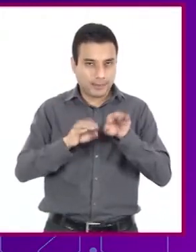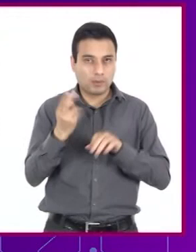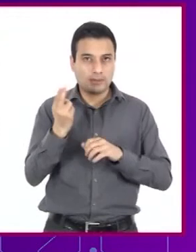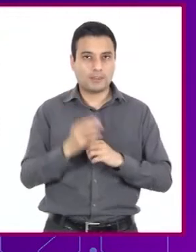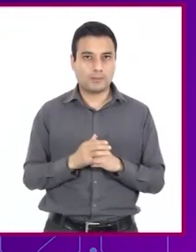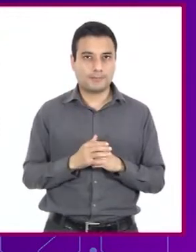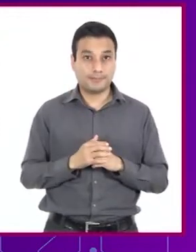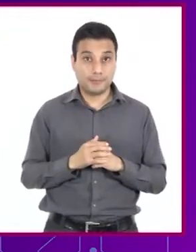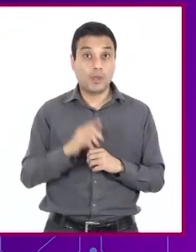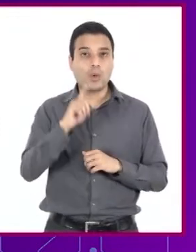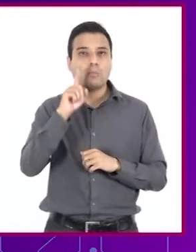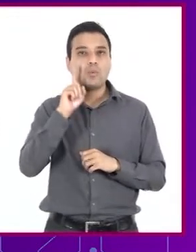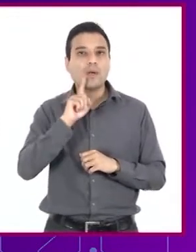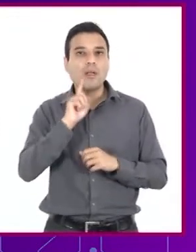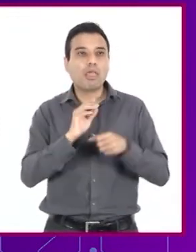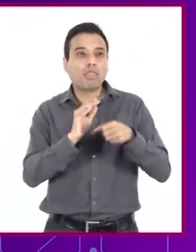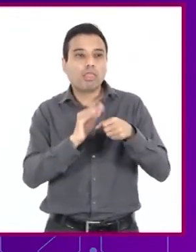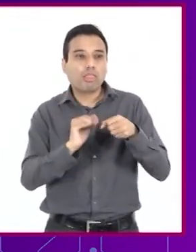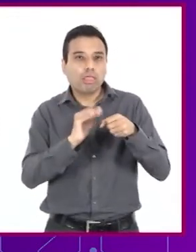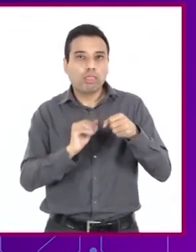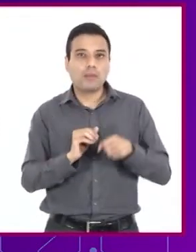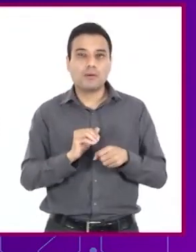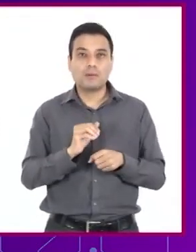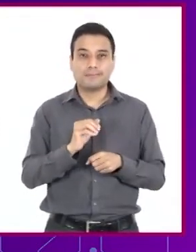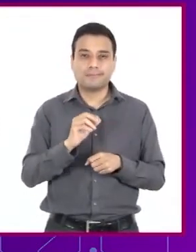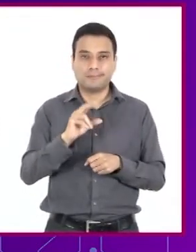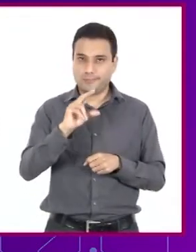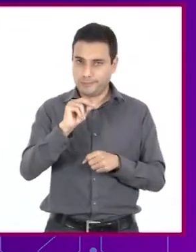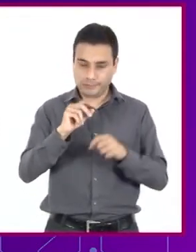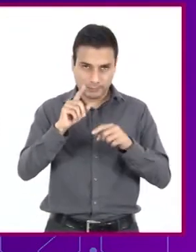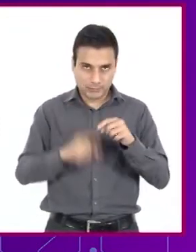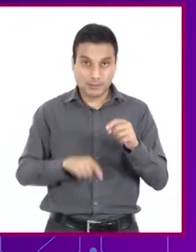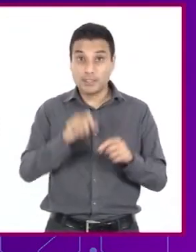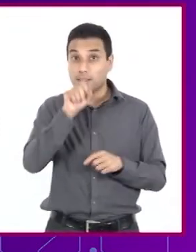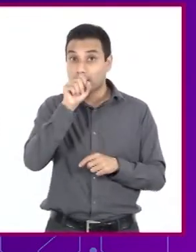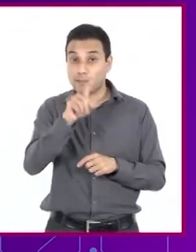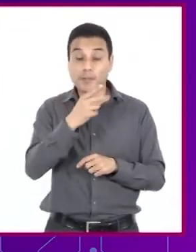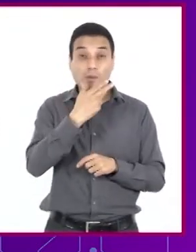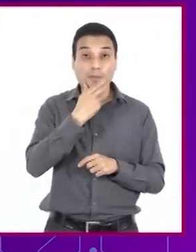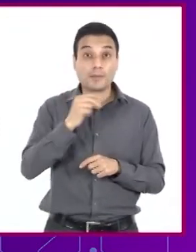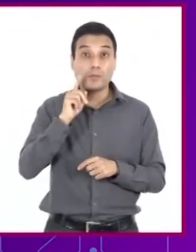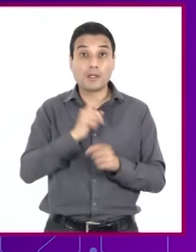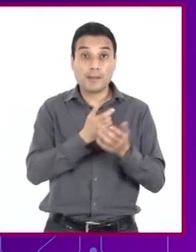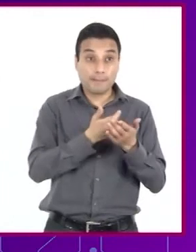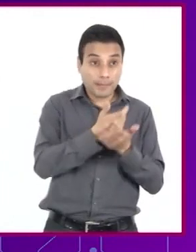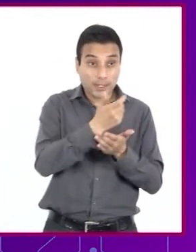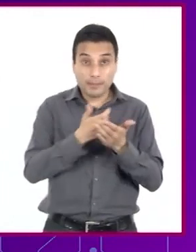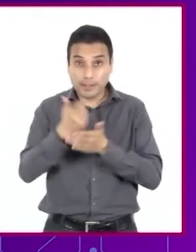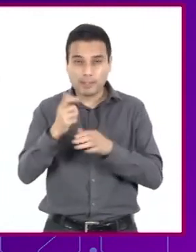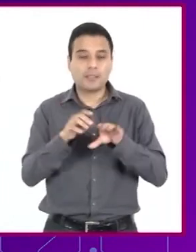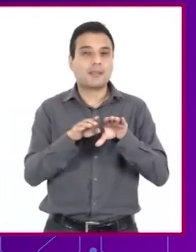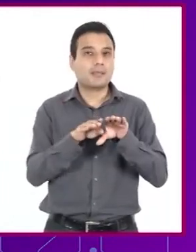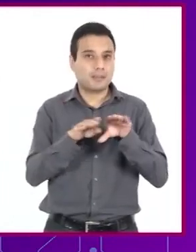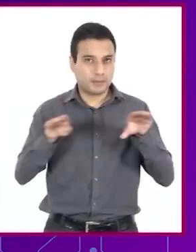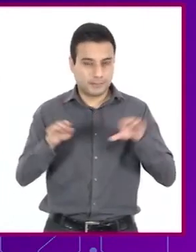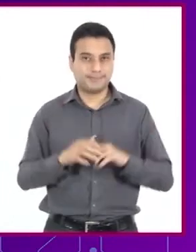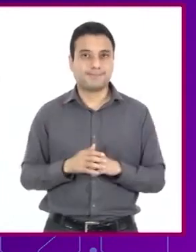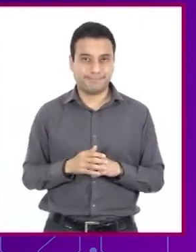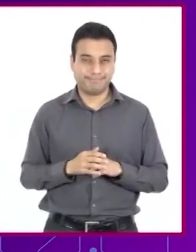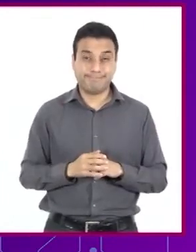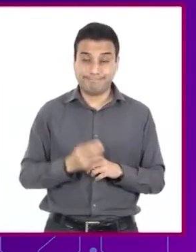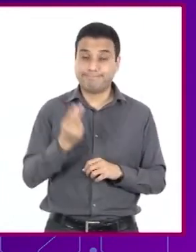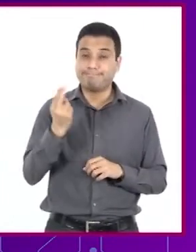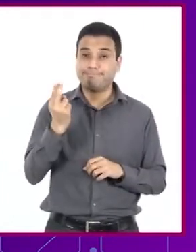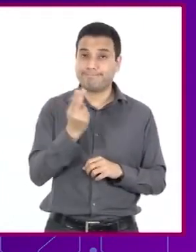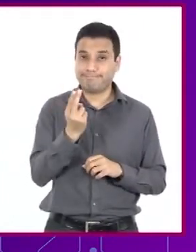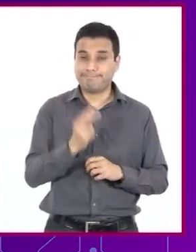acoso sexual hasta la brecha salarial de género. Las mujeres enfrentan una lista completa de prácticas